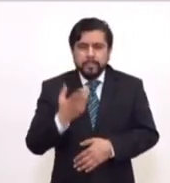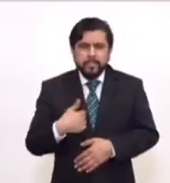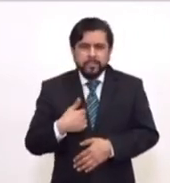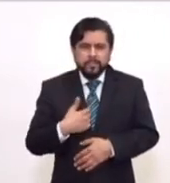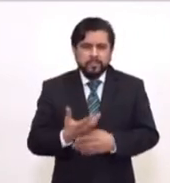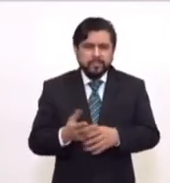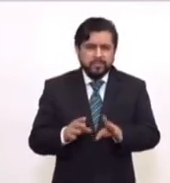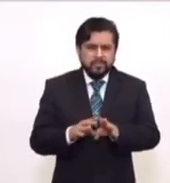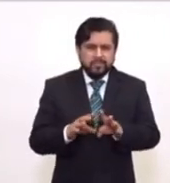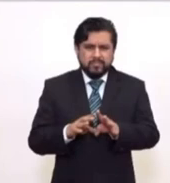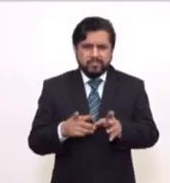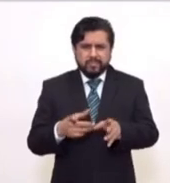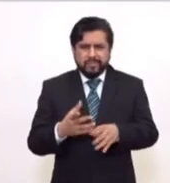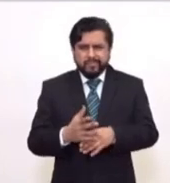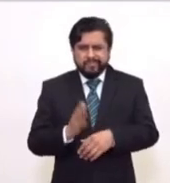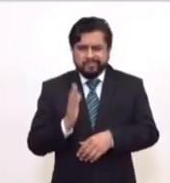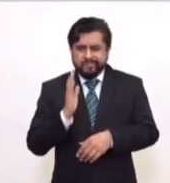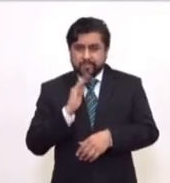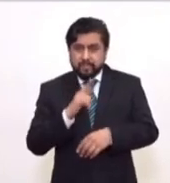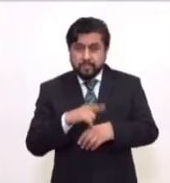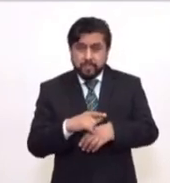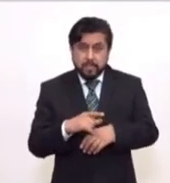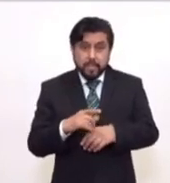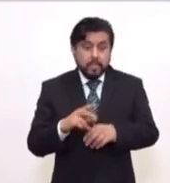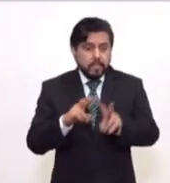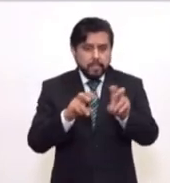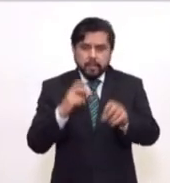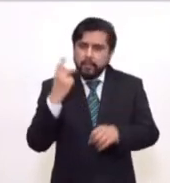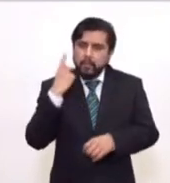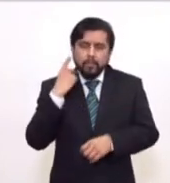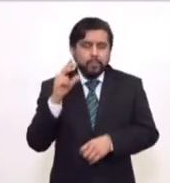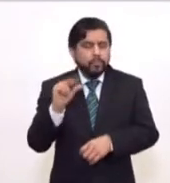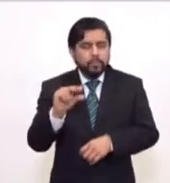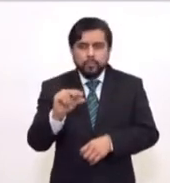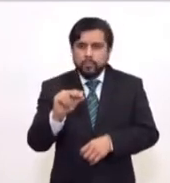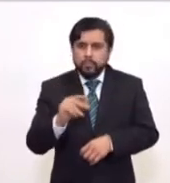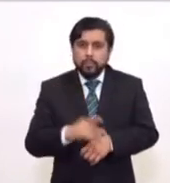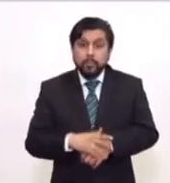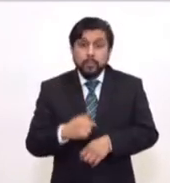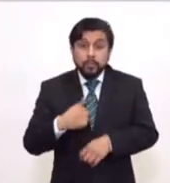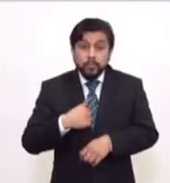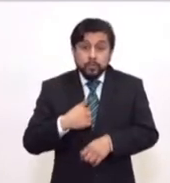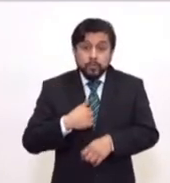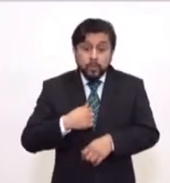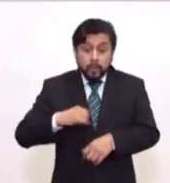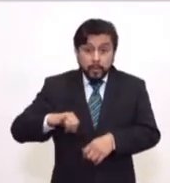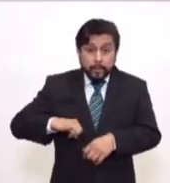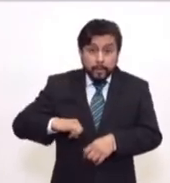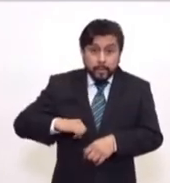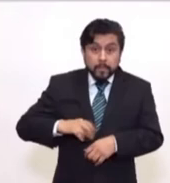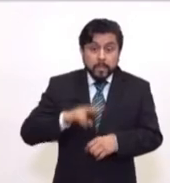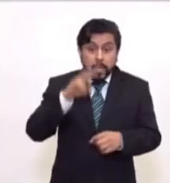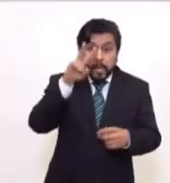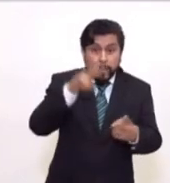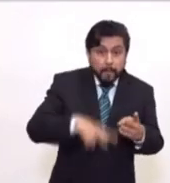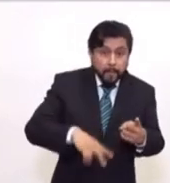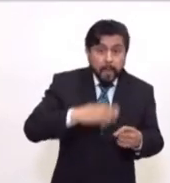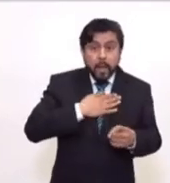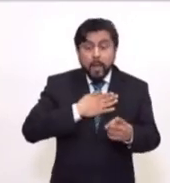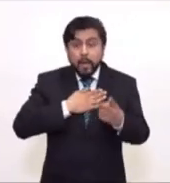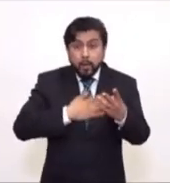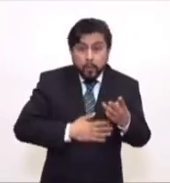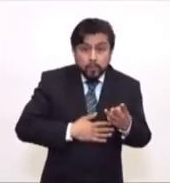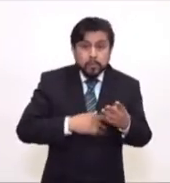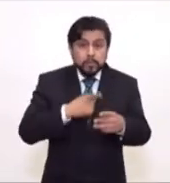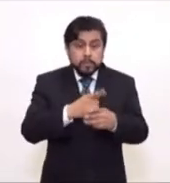lo dije desde el primer día, hacer de esto un tema político. A mí lo que me mueve es la verdad, me mueve la justicia y me mueven las